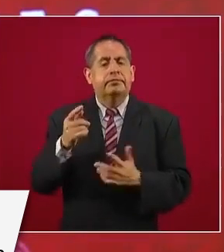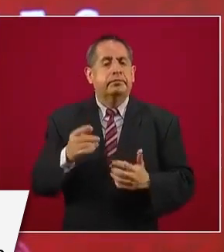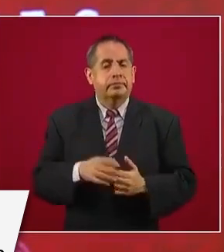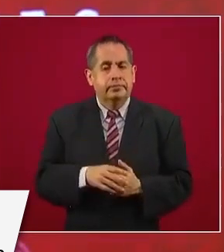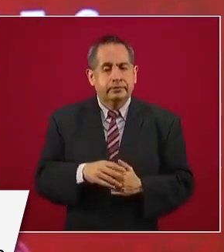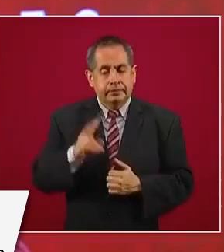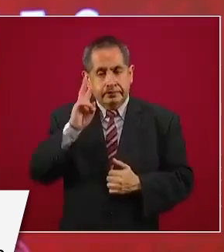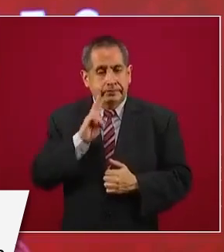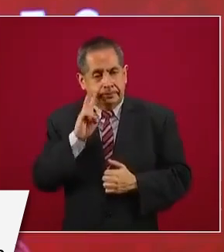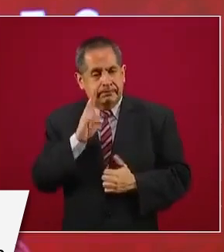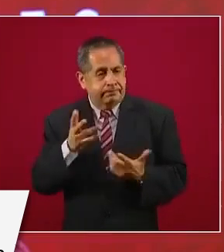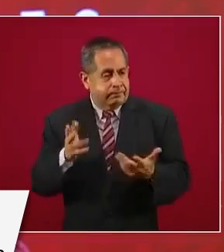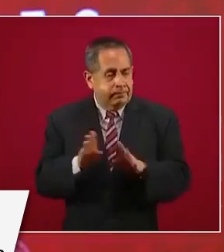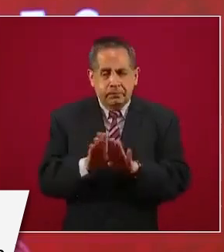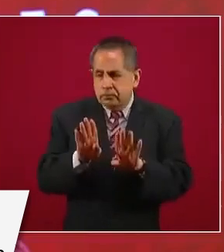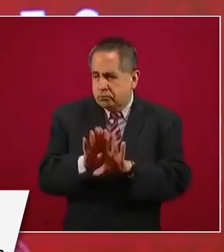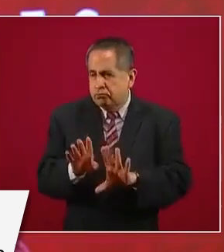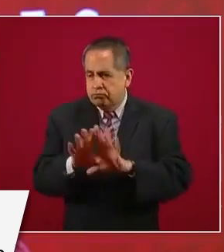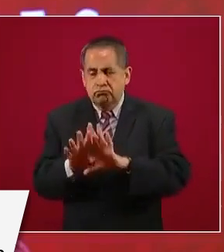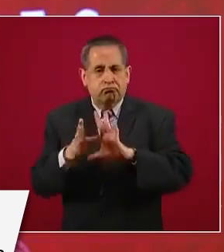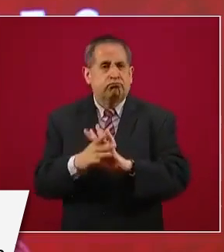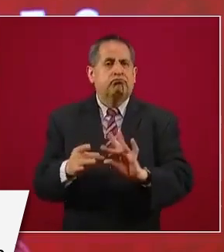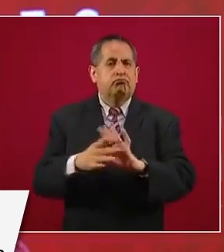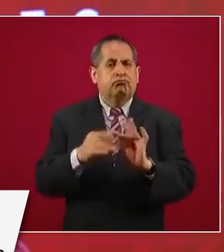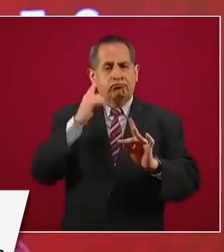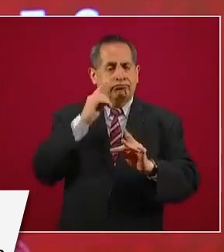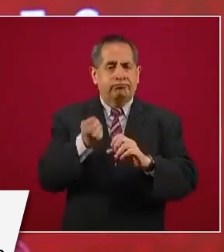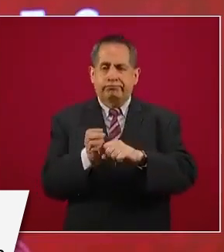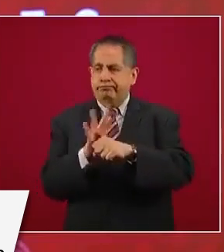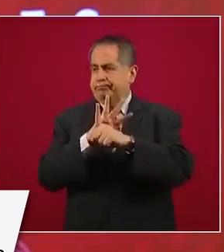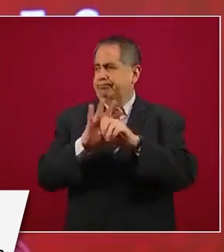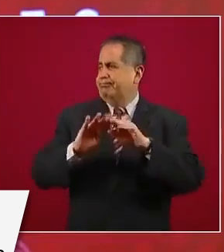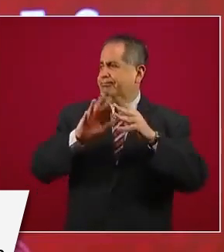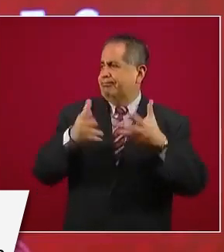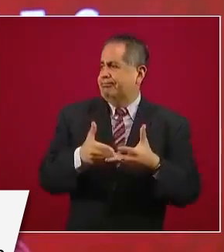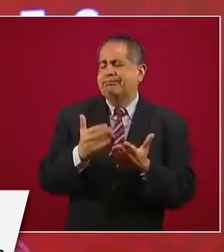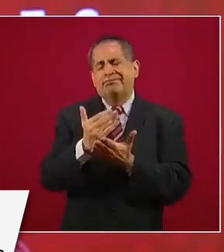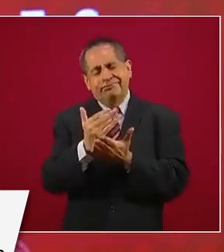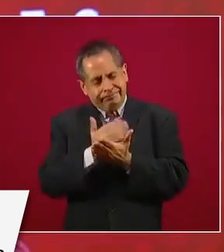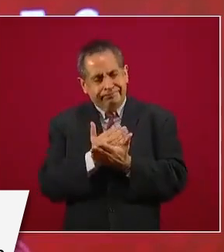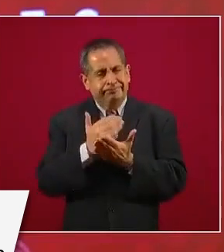para enfrentar la pandemia